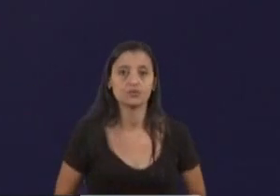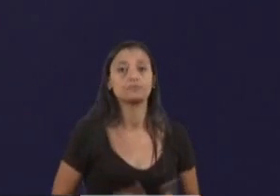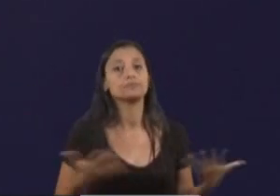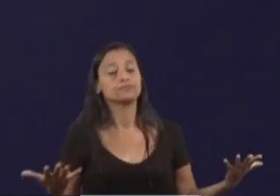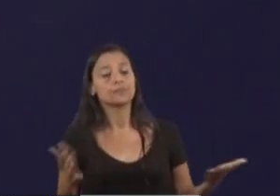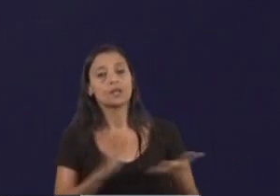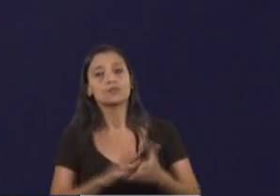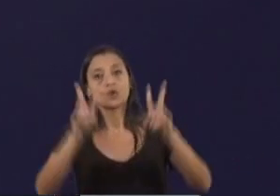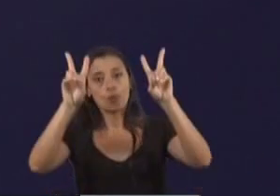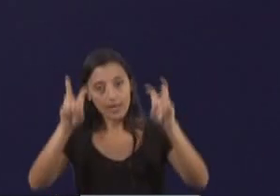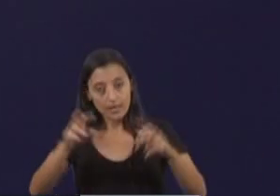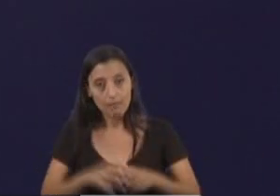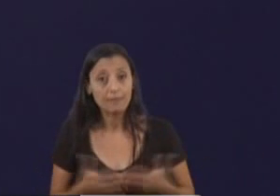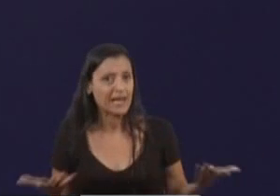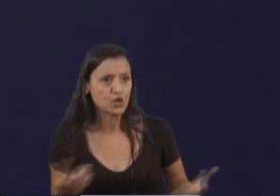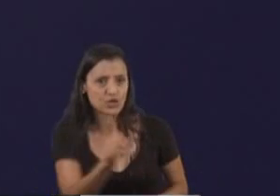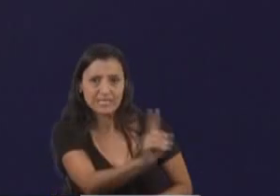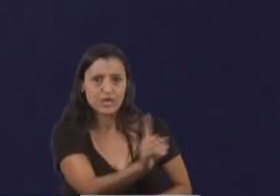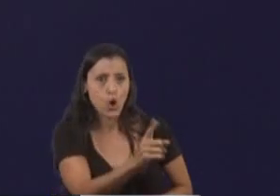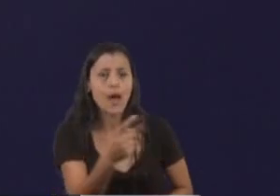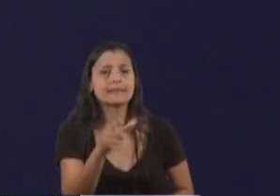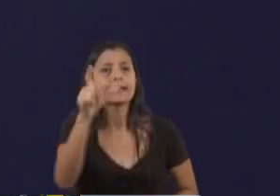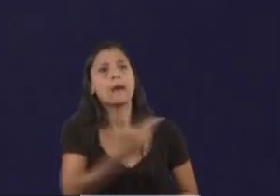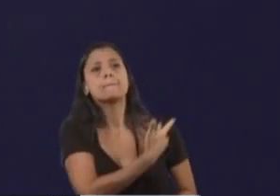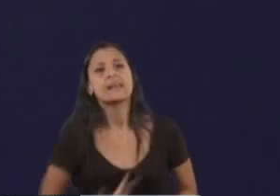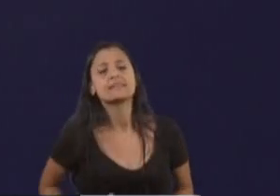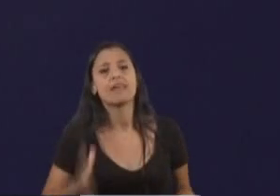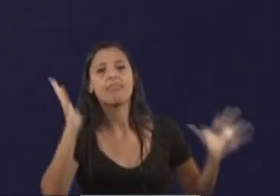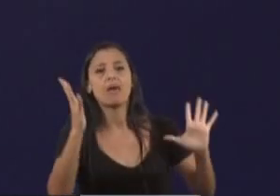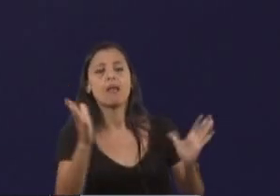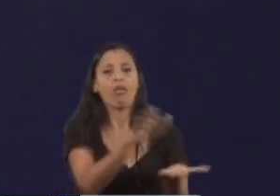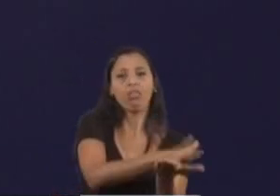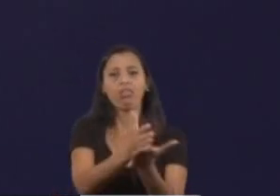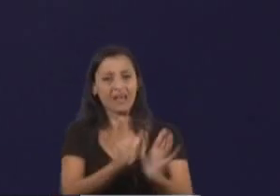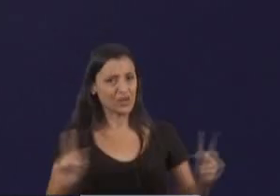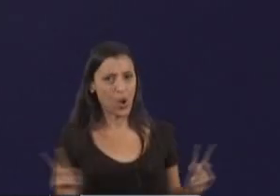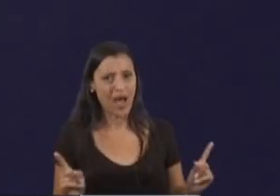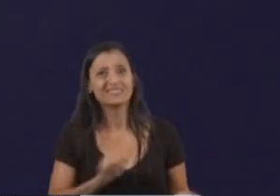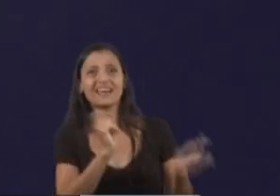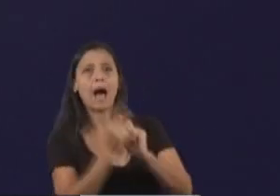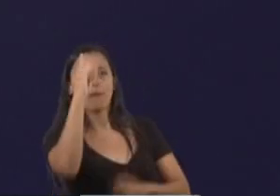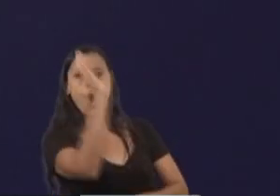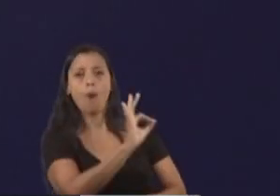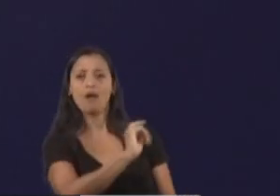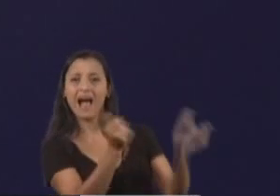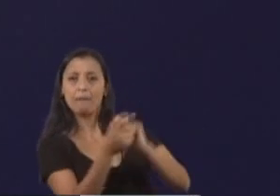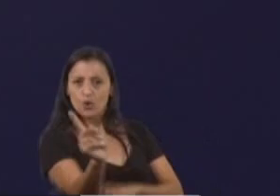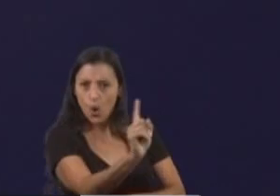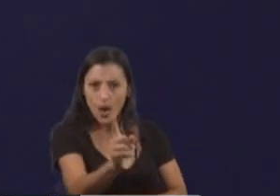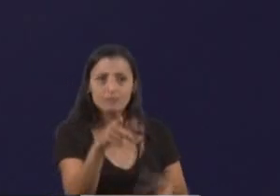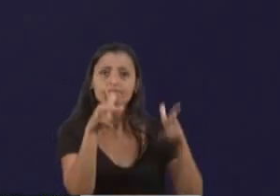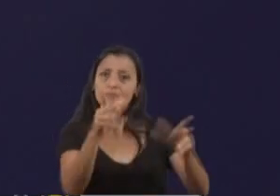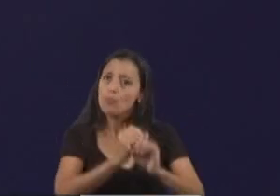Con respecto por lo tanto, no hay un cambio de posición, eso tiene que quedar claro. Simplemente apostamos